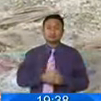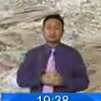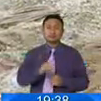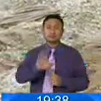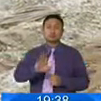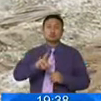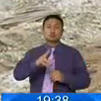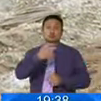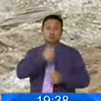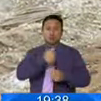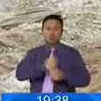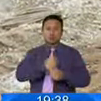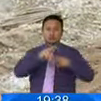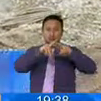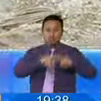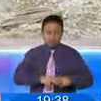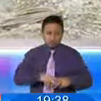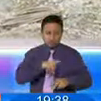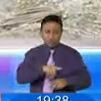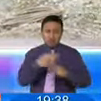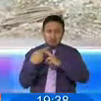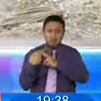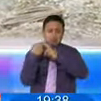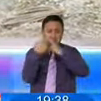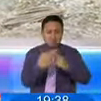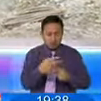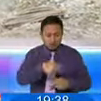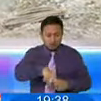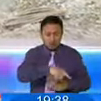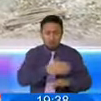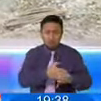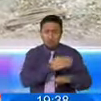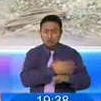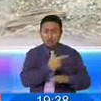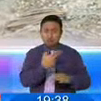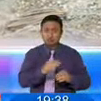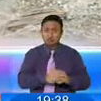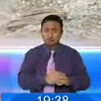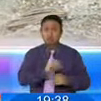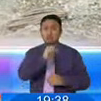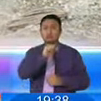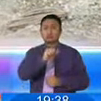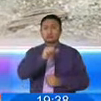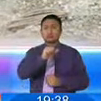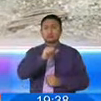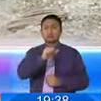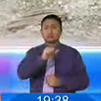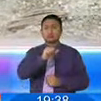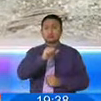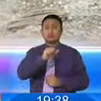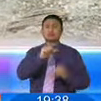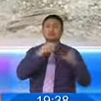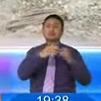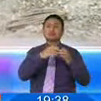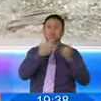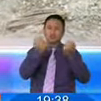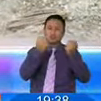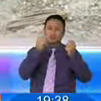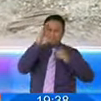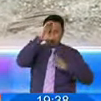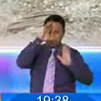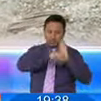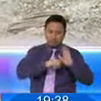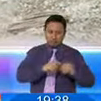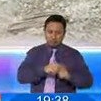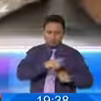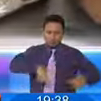trabajo que una de las concesiones registradas e inscritas en la Agencia de Regulación y Control Minero viene desarrollando en